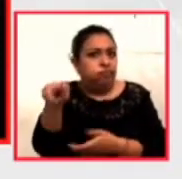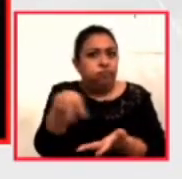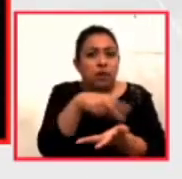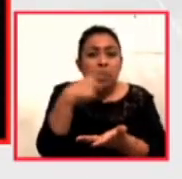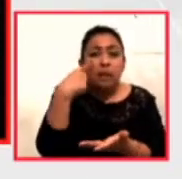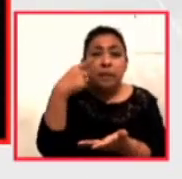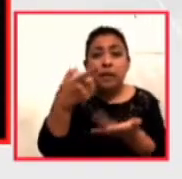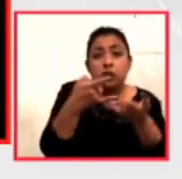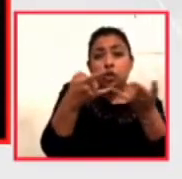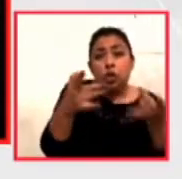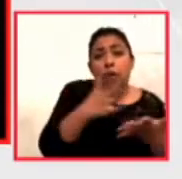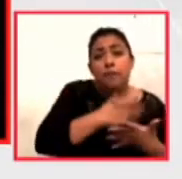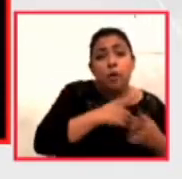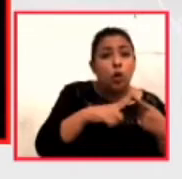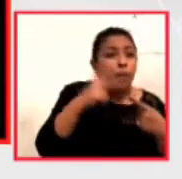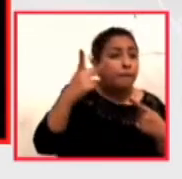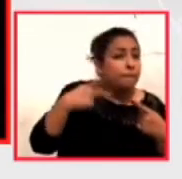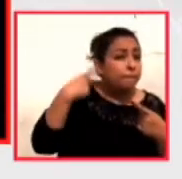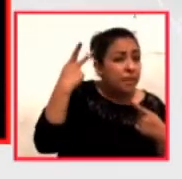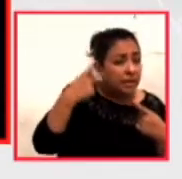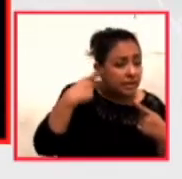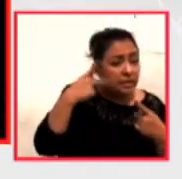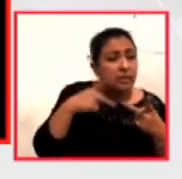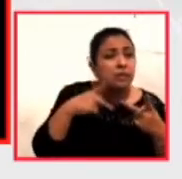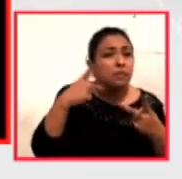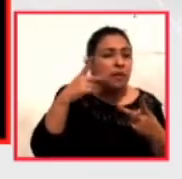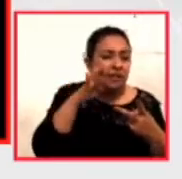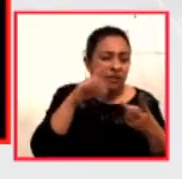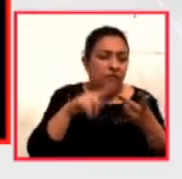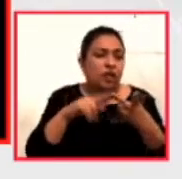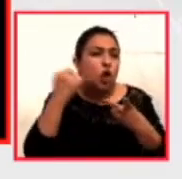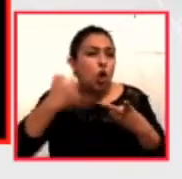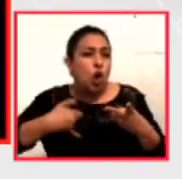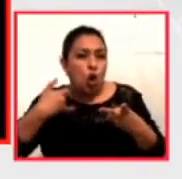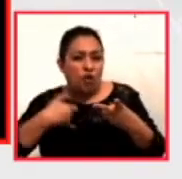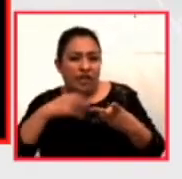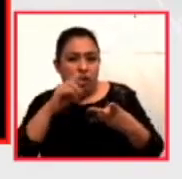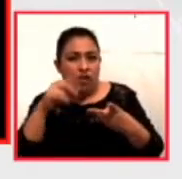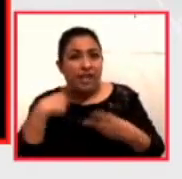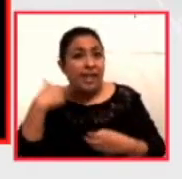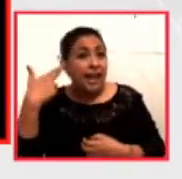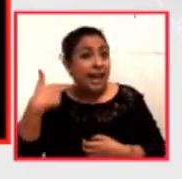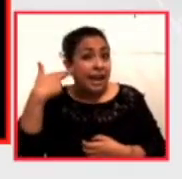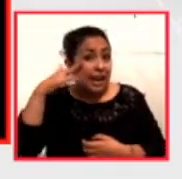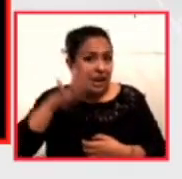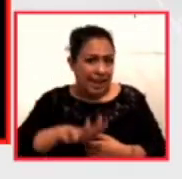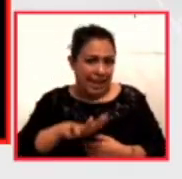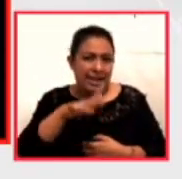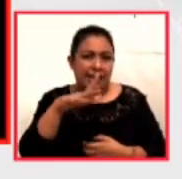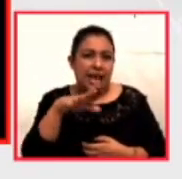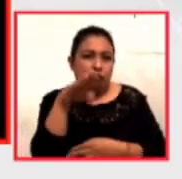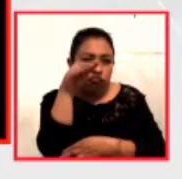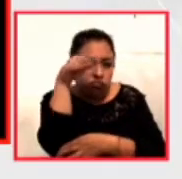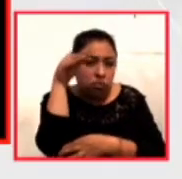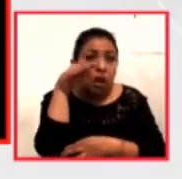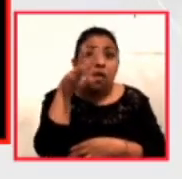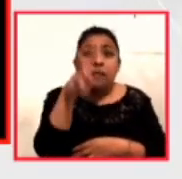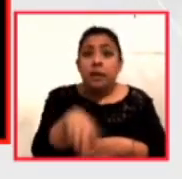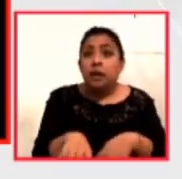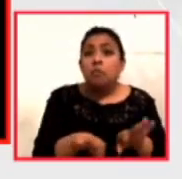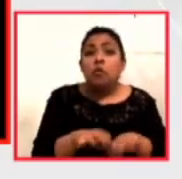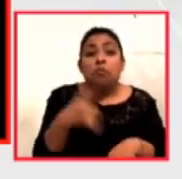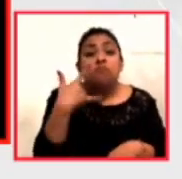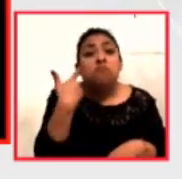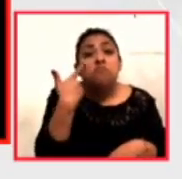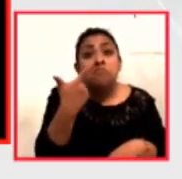de amor entre el príncipe Sigfrido y la joven Odette, Reina de los Cisnes, es una de esas experiencias que vale la pena ver y